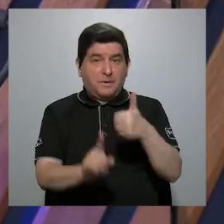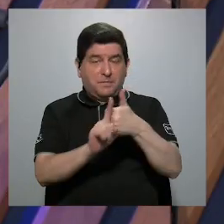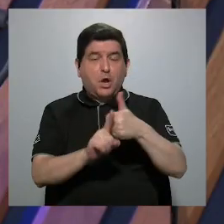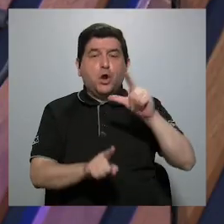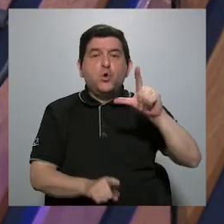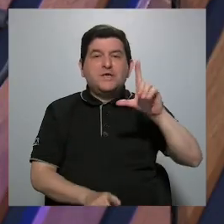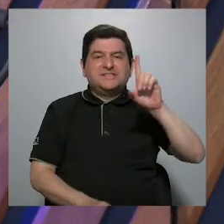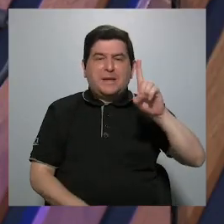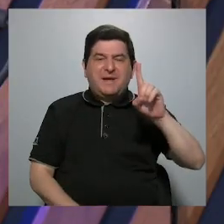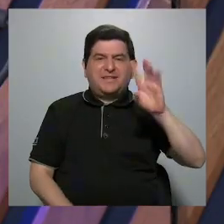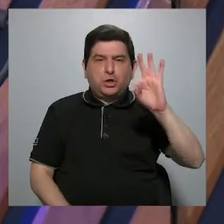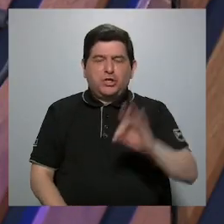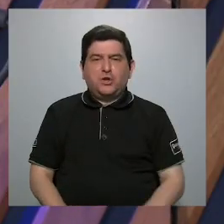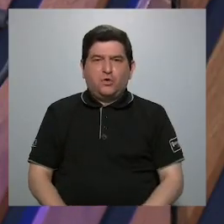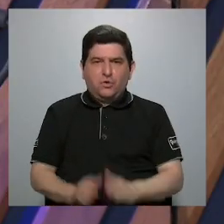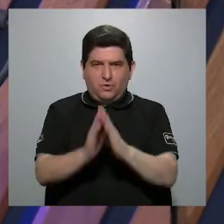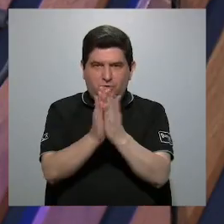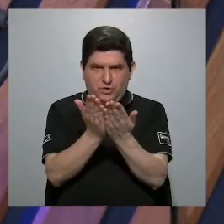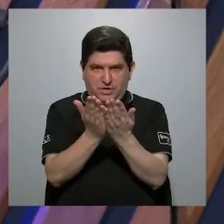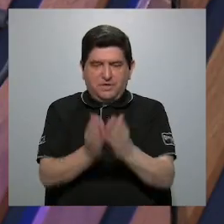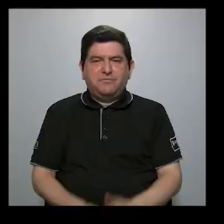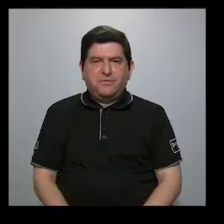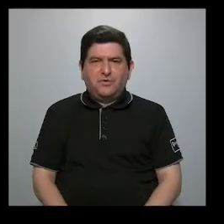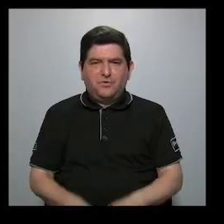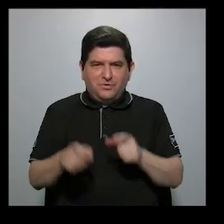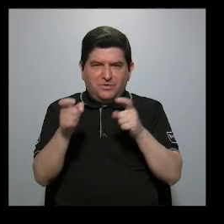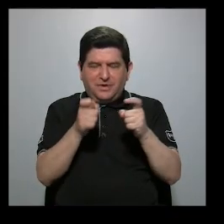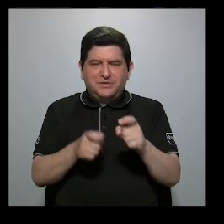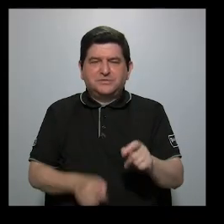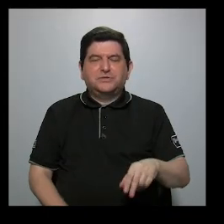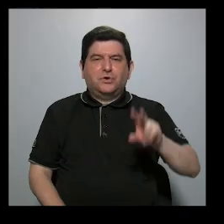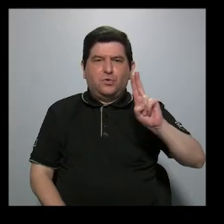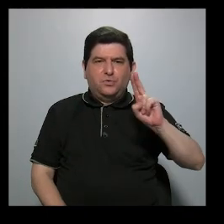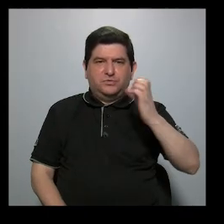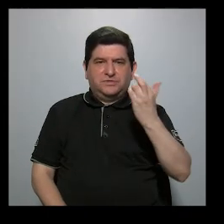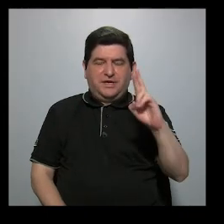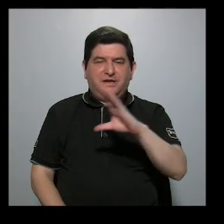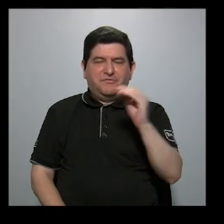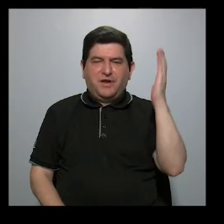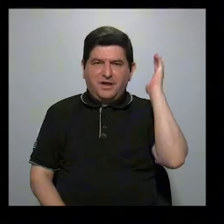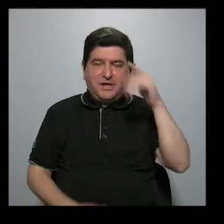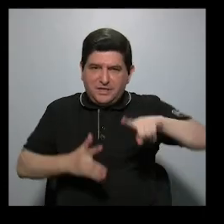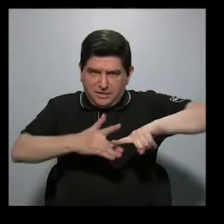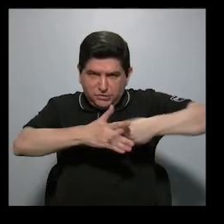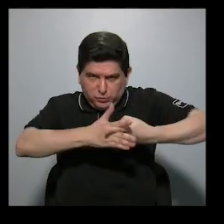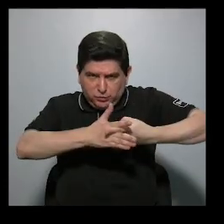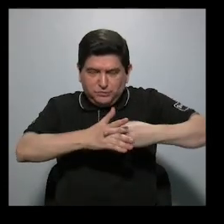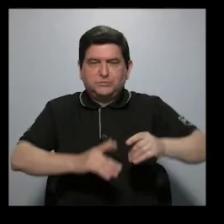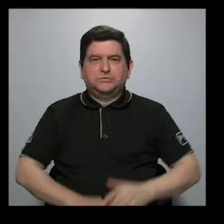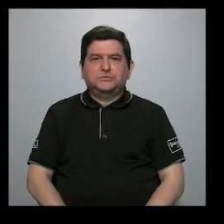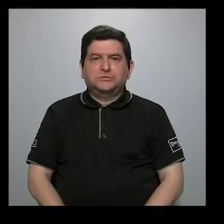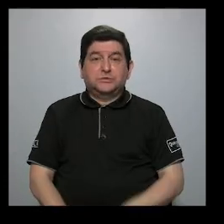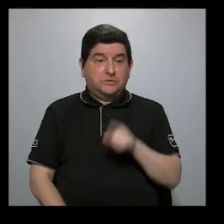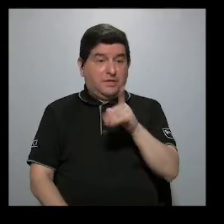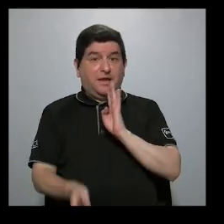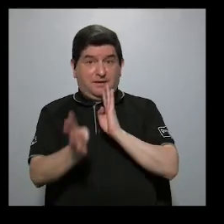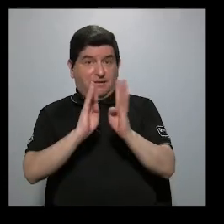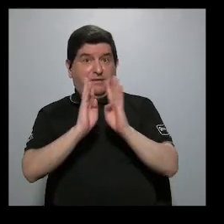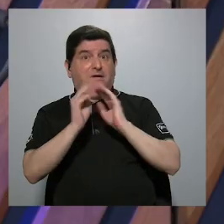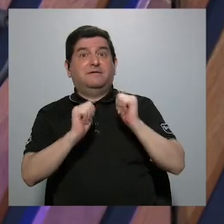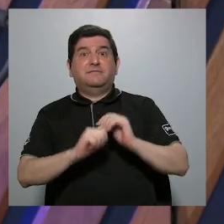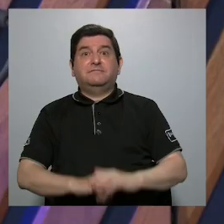el mismo Luis Demetrio Tinoco, en su libro sobre la gestión de la Universidad de Costa Rica y en su discurso inaugural,